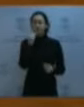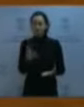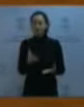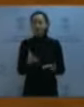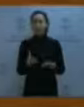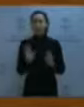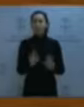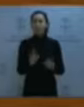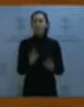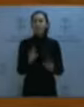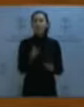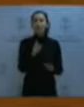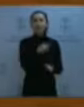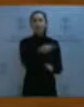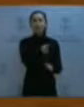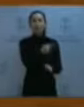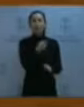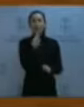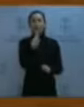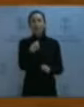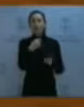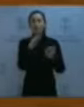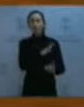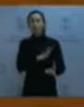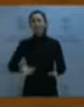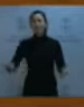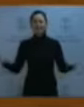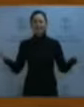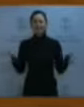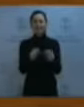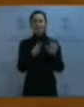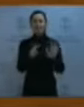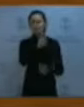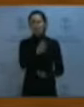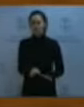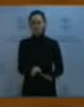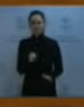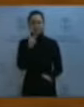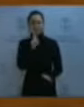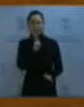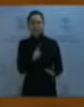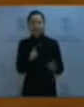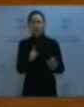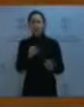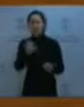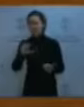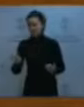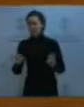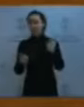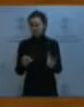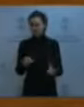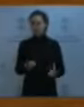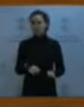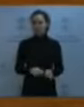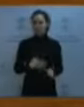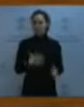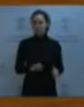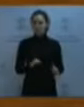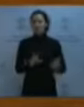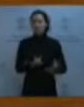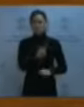ustedes, porque no es cierto, que van a bajar la tasa de interinidad en la educación al 8%. La bajarán en la educación secundaria. Pero en la